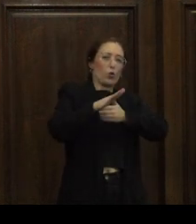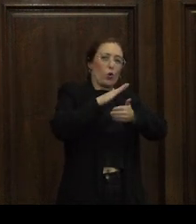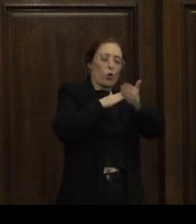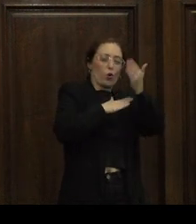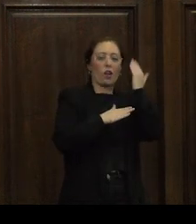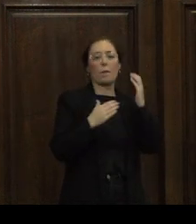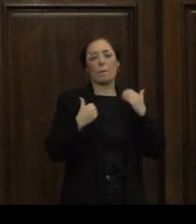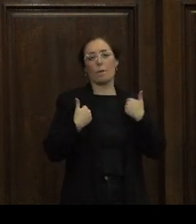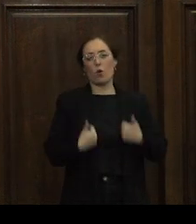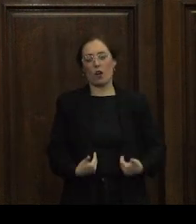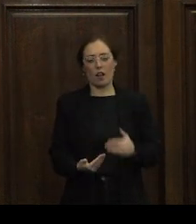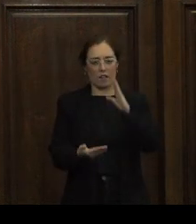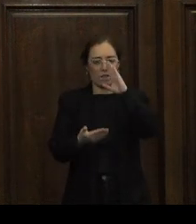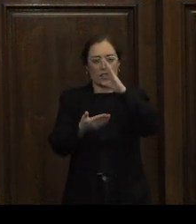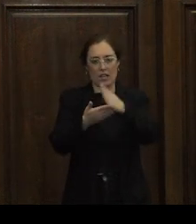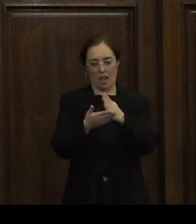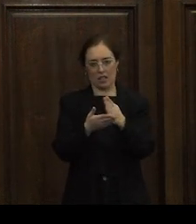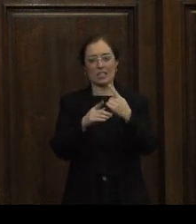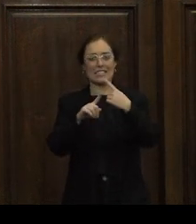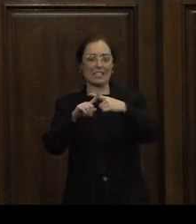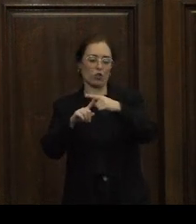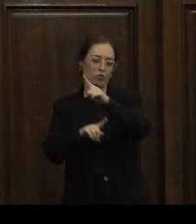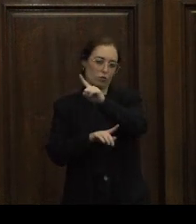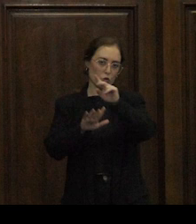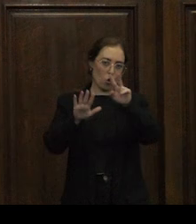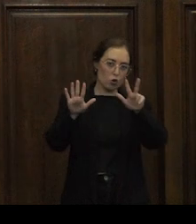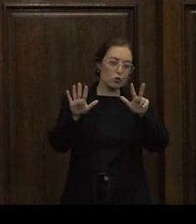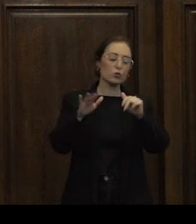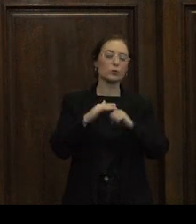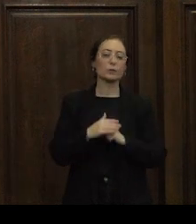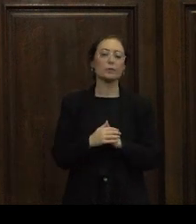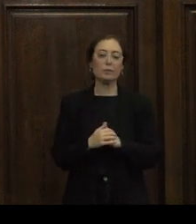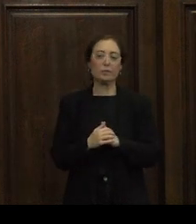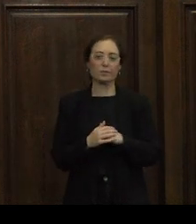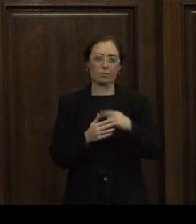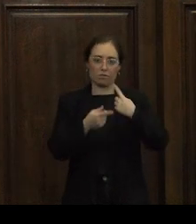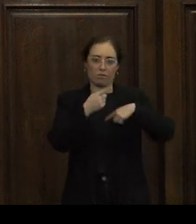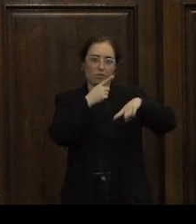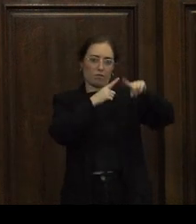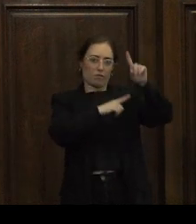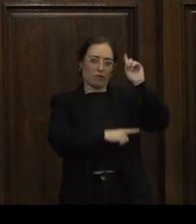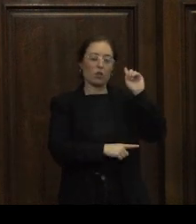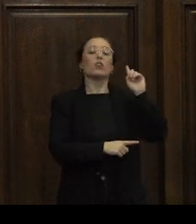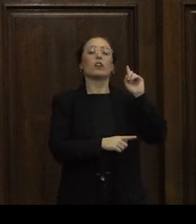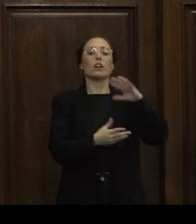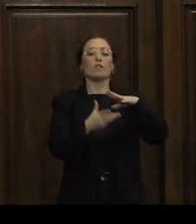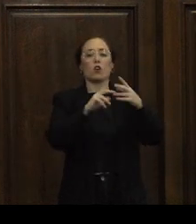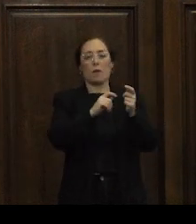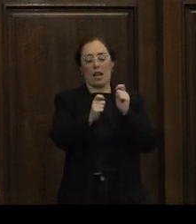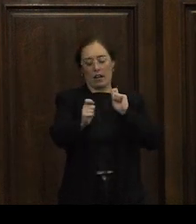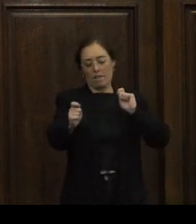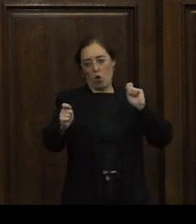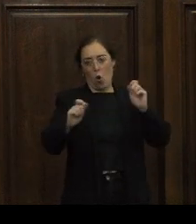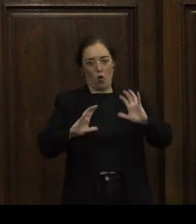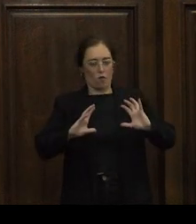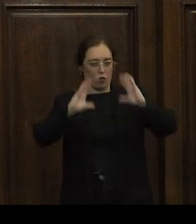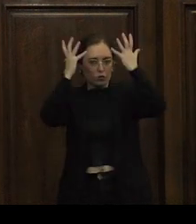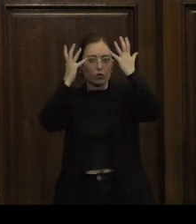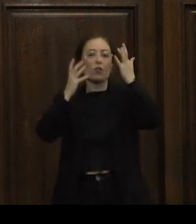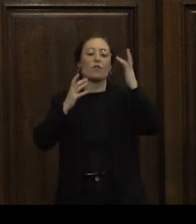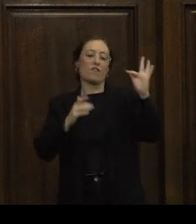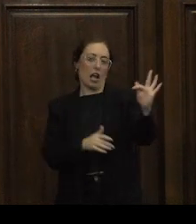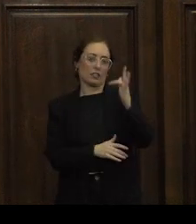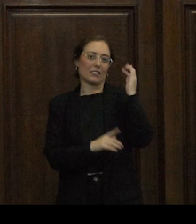moderna, surgida a fines del siglo XVIII, con la Revolución Francesa como el gran hito,